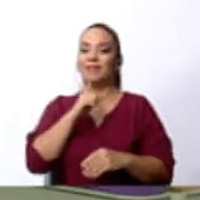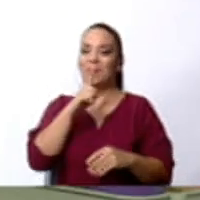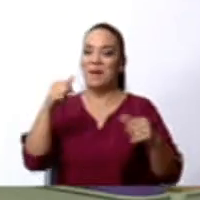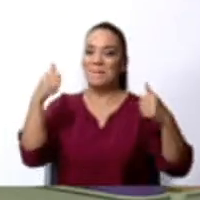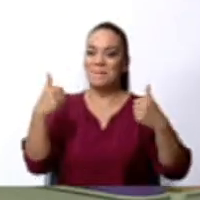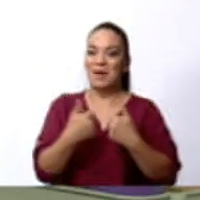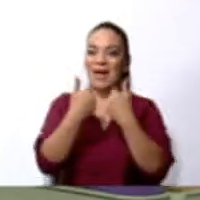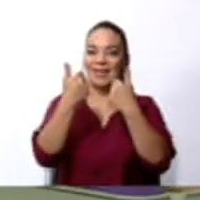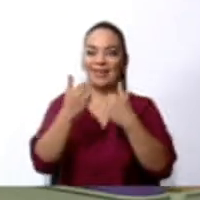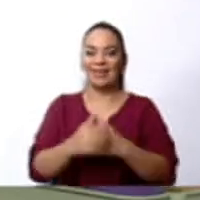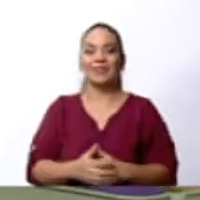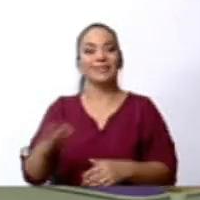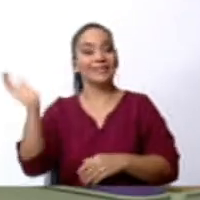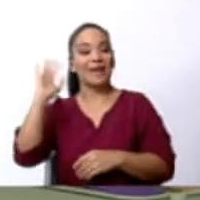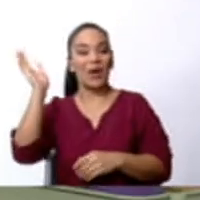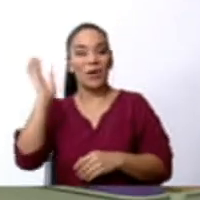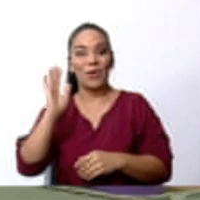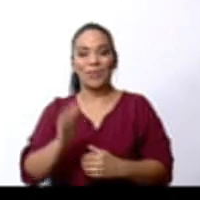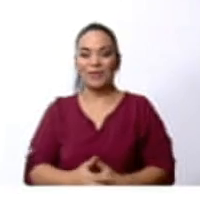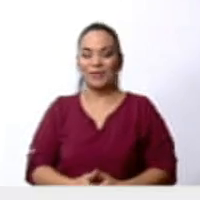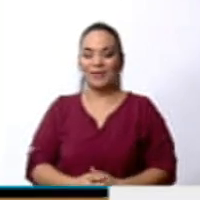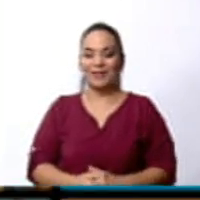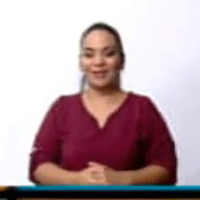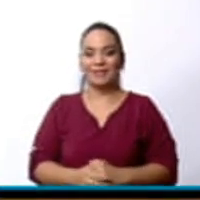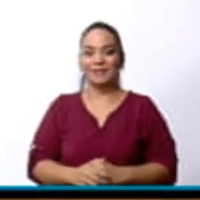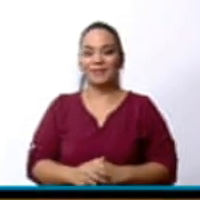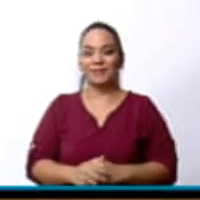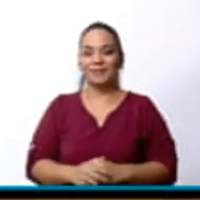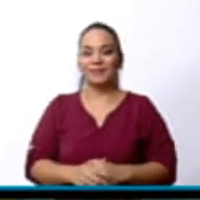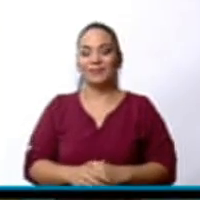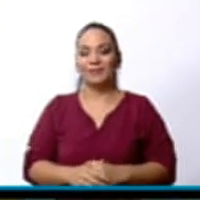empate. ¡Chao!